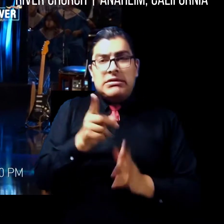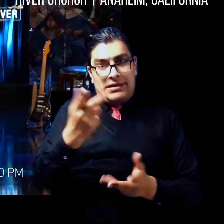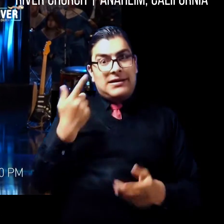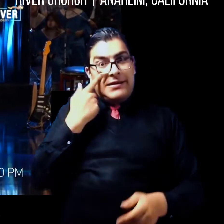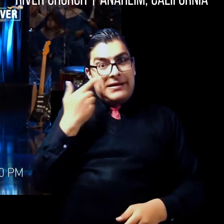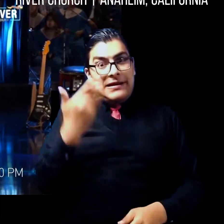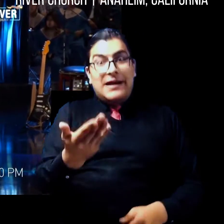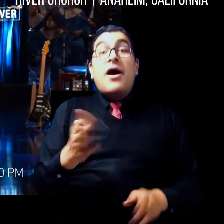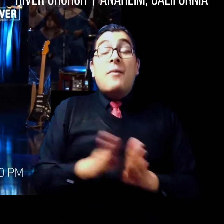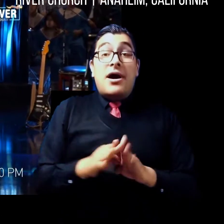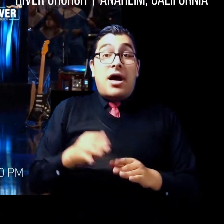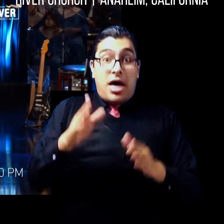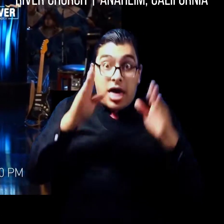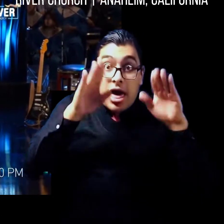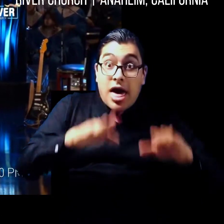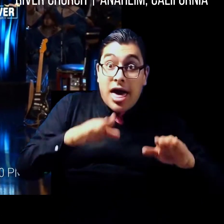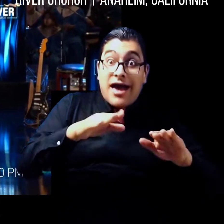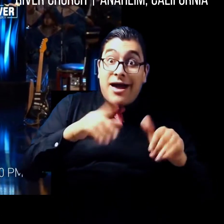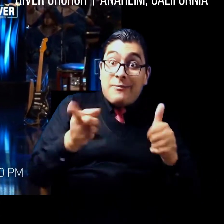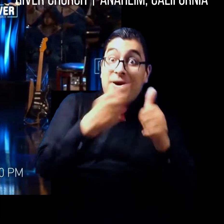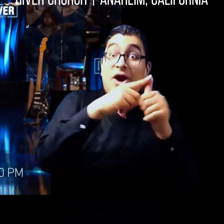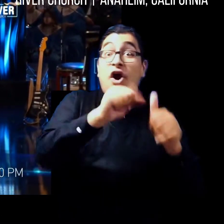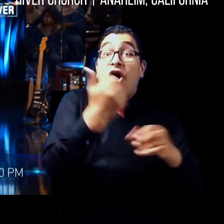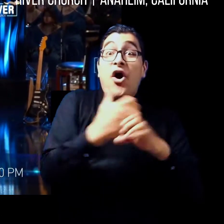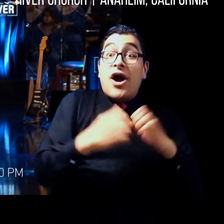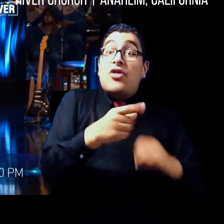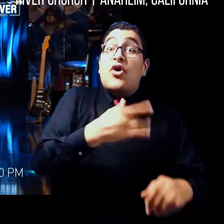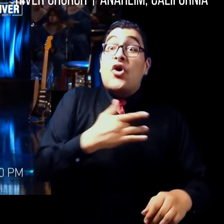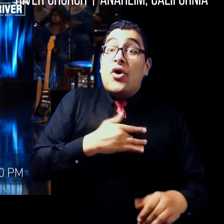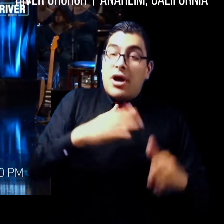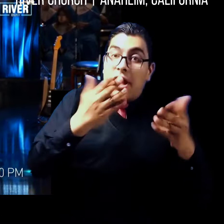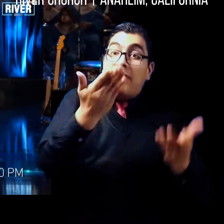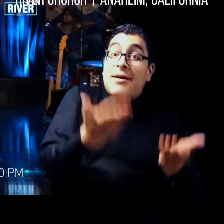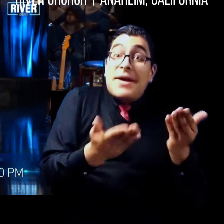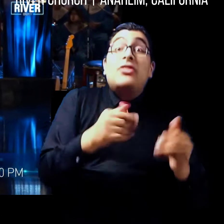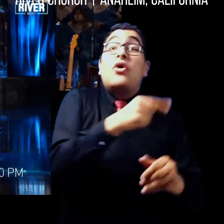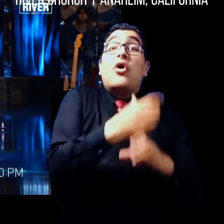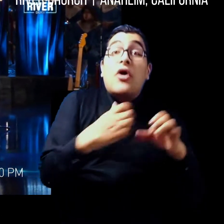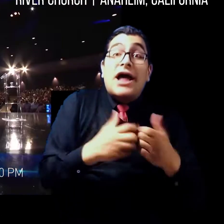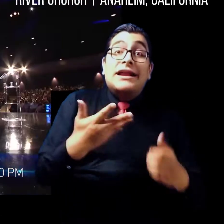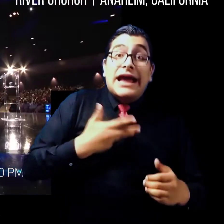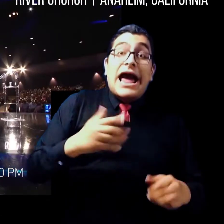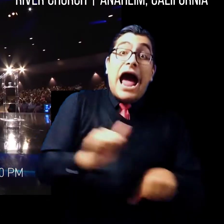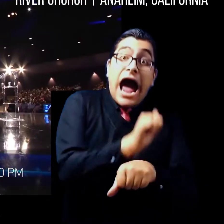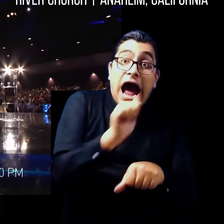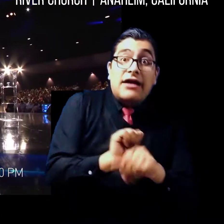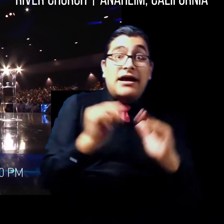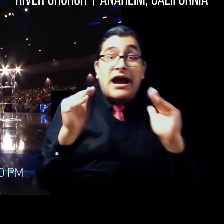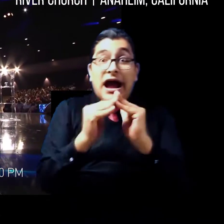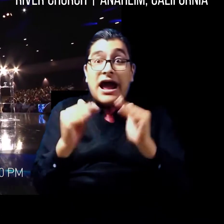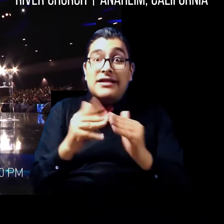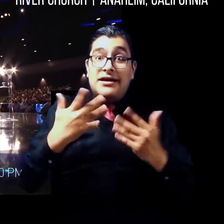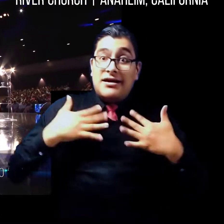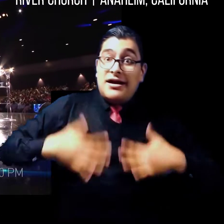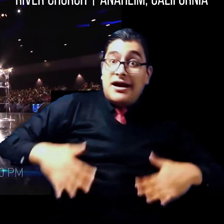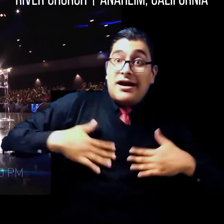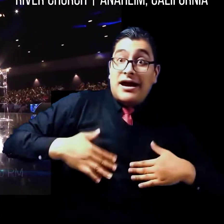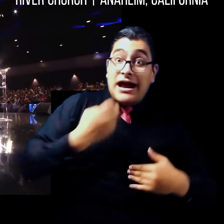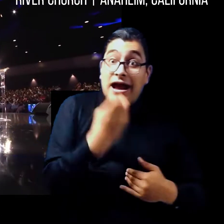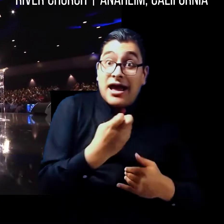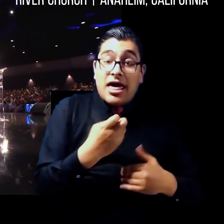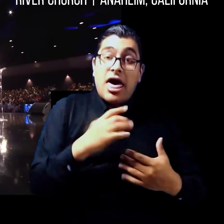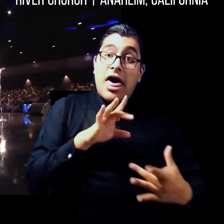dice, ¿ves? Tenías idolatría en tu corazón. Tú dependías de lo que tenías, del auto que conducías, de la casa que vivías, de la ropa que